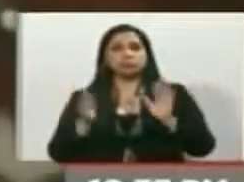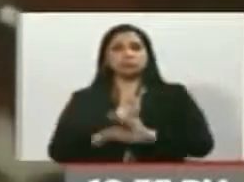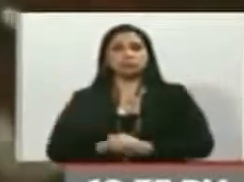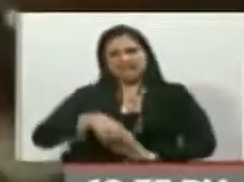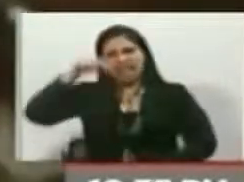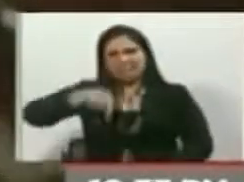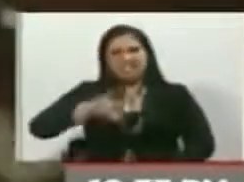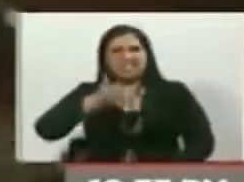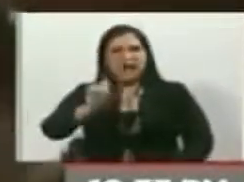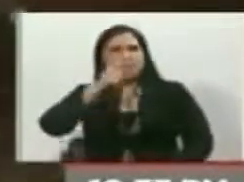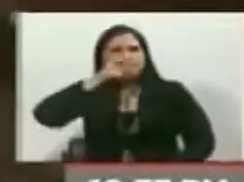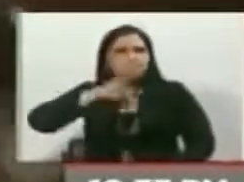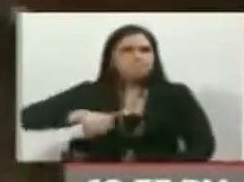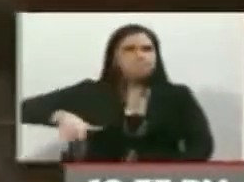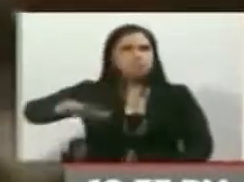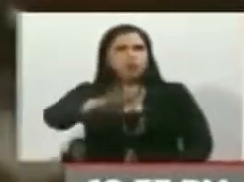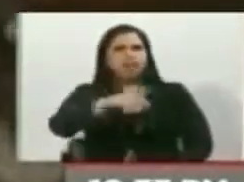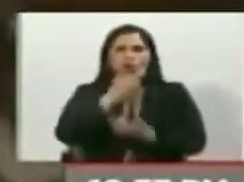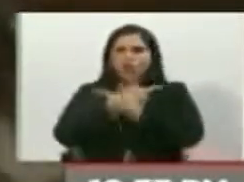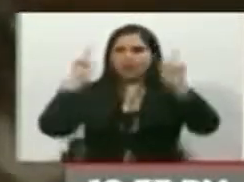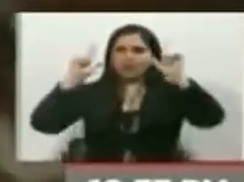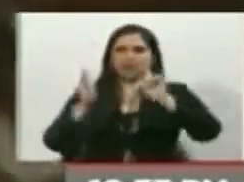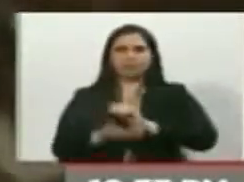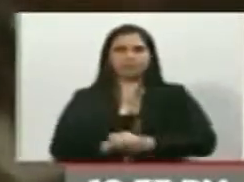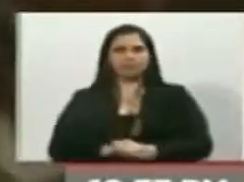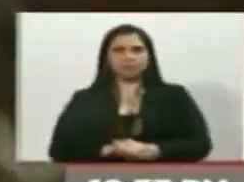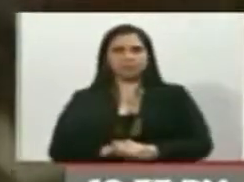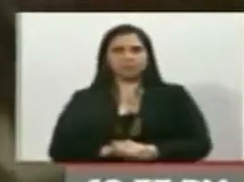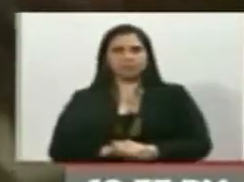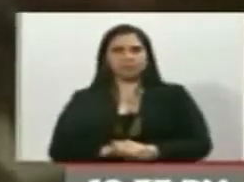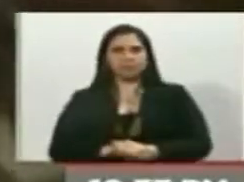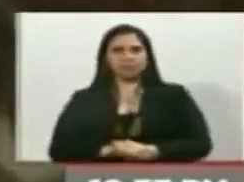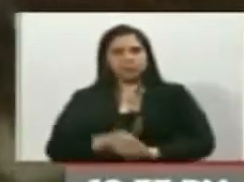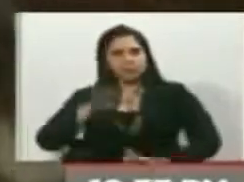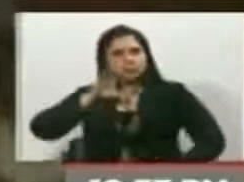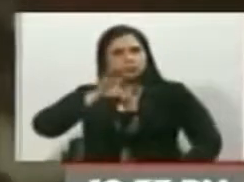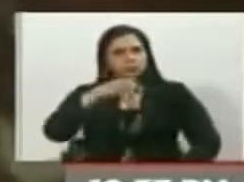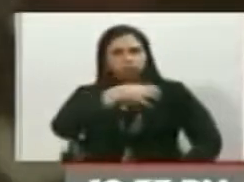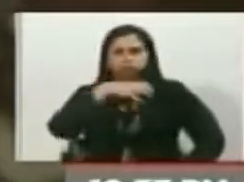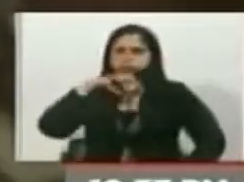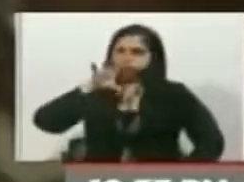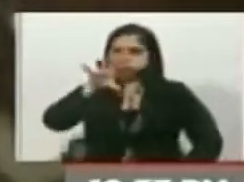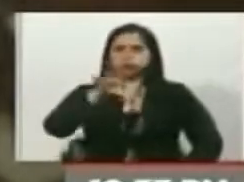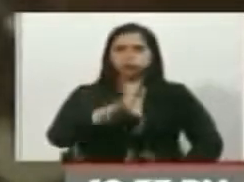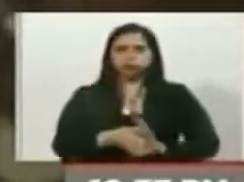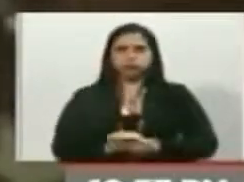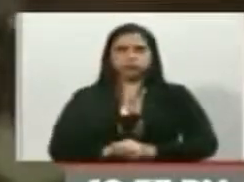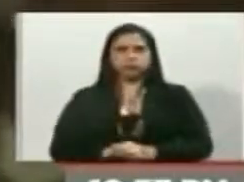Aquí lo que hay es un pueblo libre y una patria soberana.